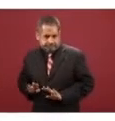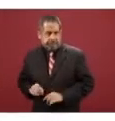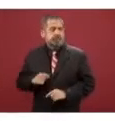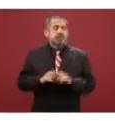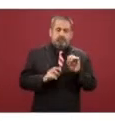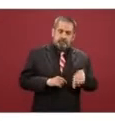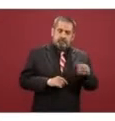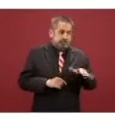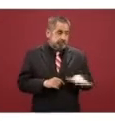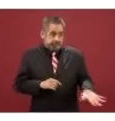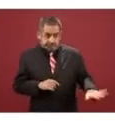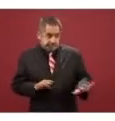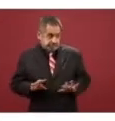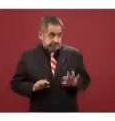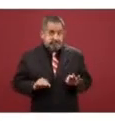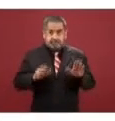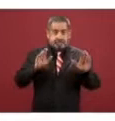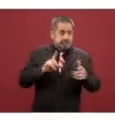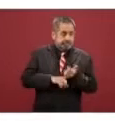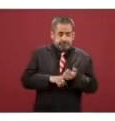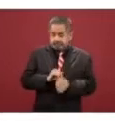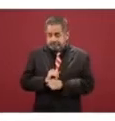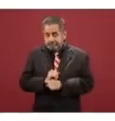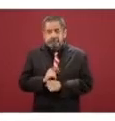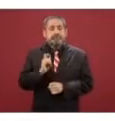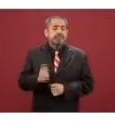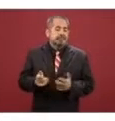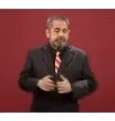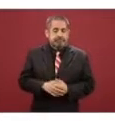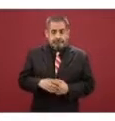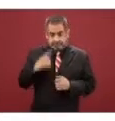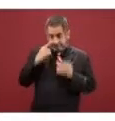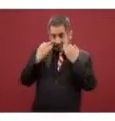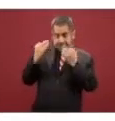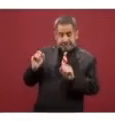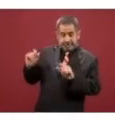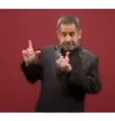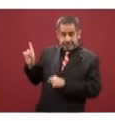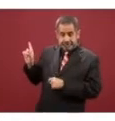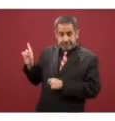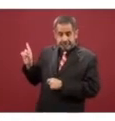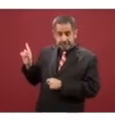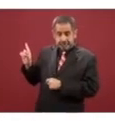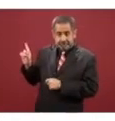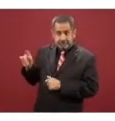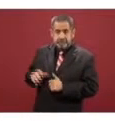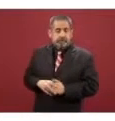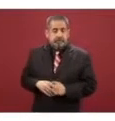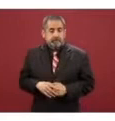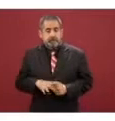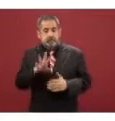social, ambiental y financiera del proyecto, ustedes pueden observar que se ejercieron